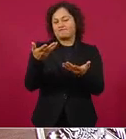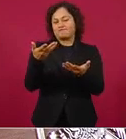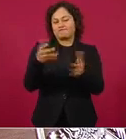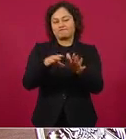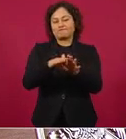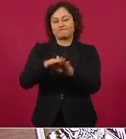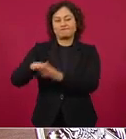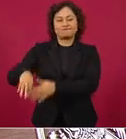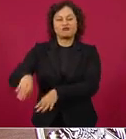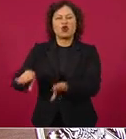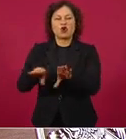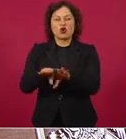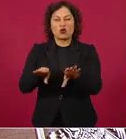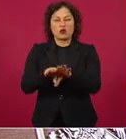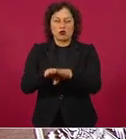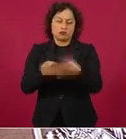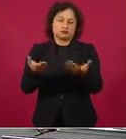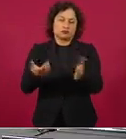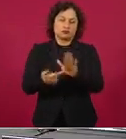Y